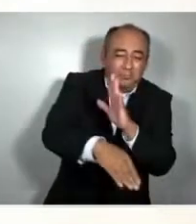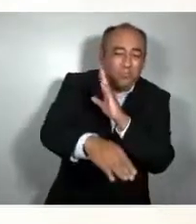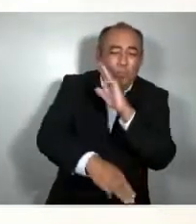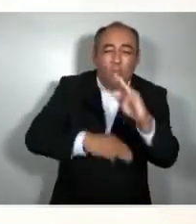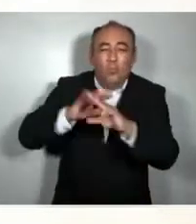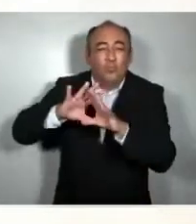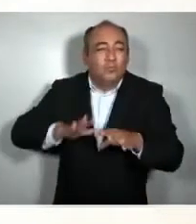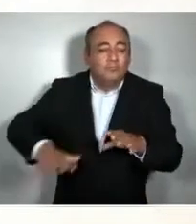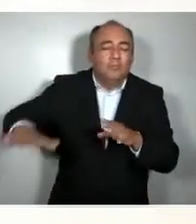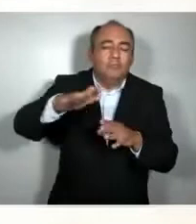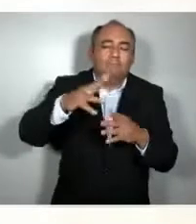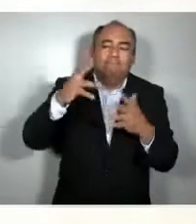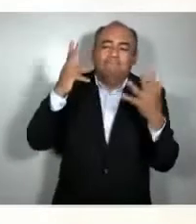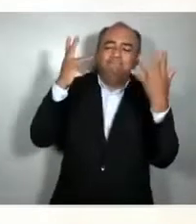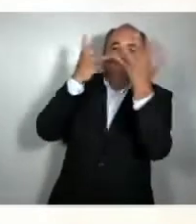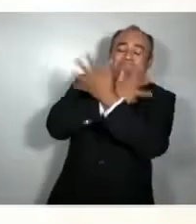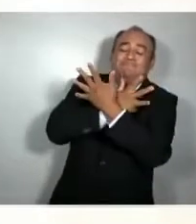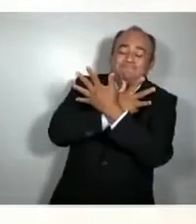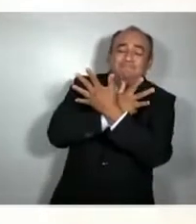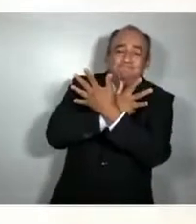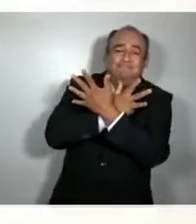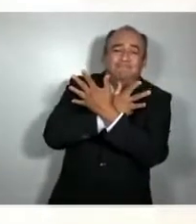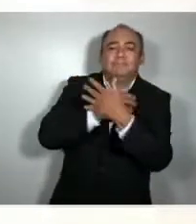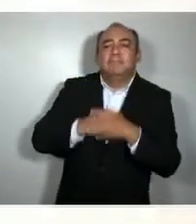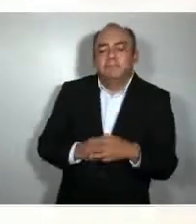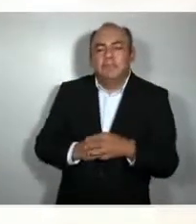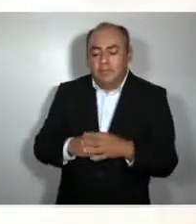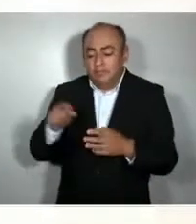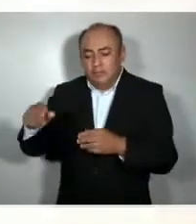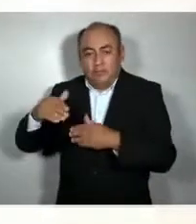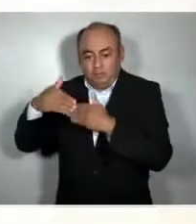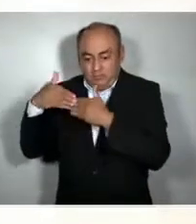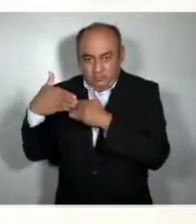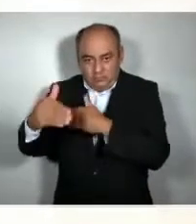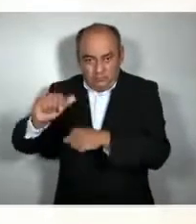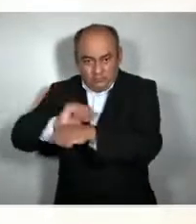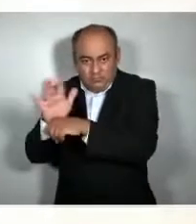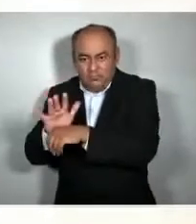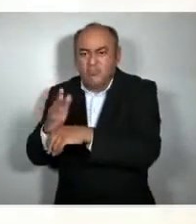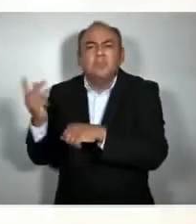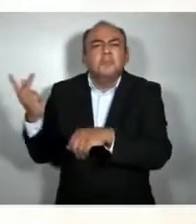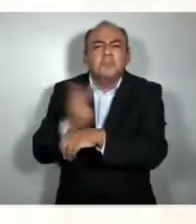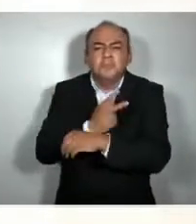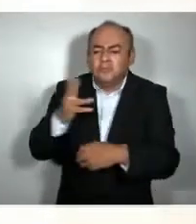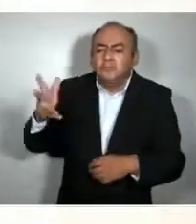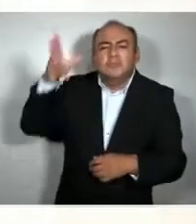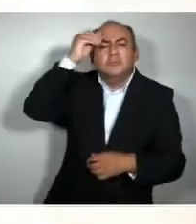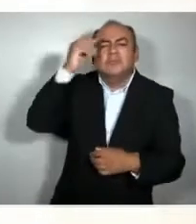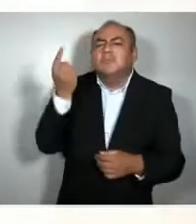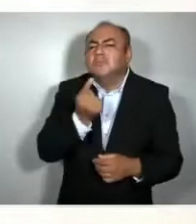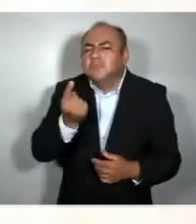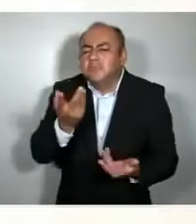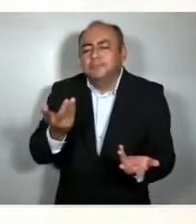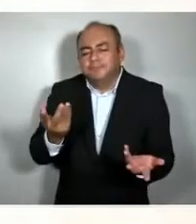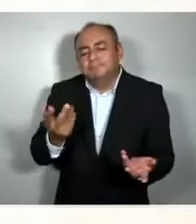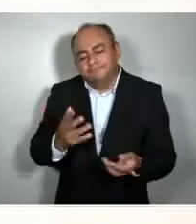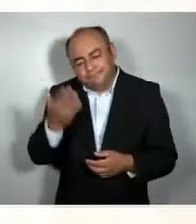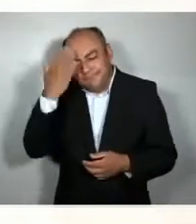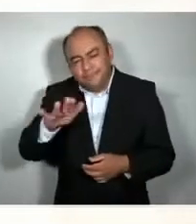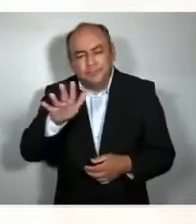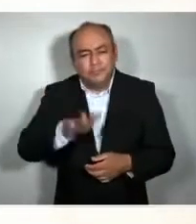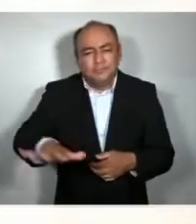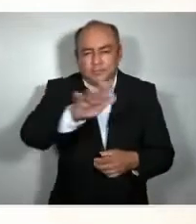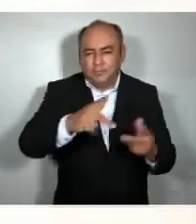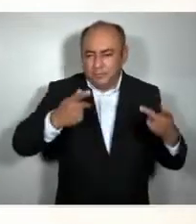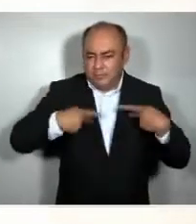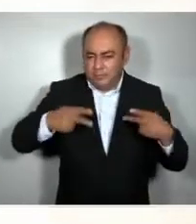ya más de 2 años. Una de las lecciones aprendidas es precisamente que el bienestar de la población